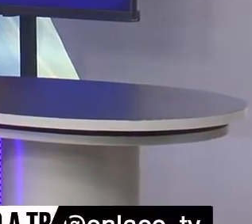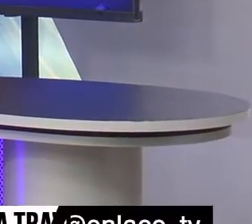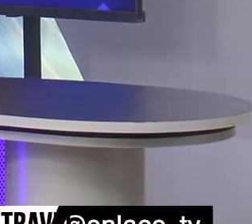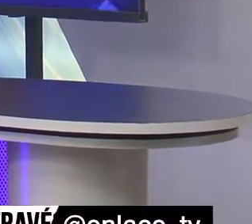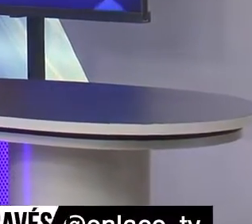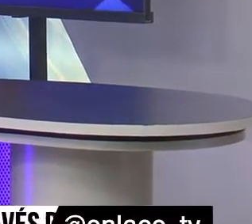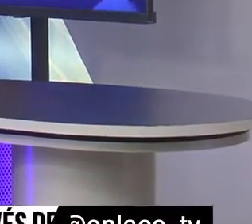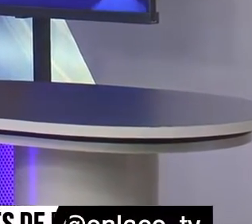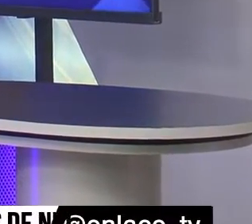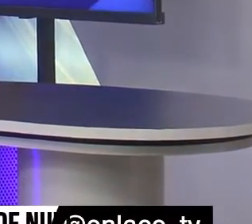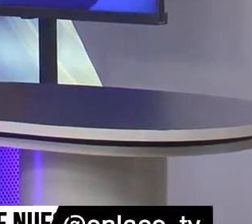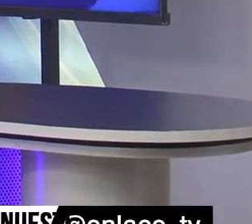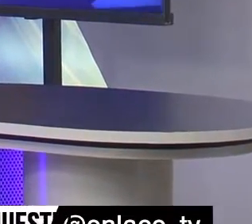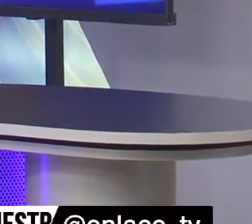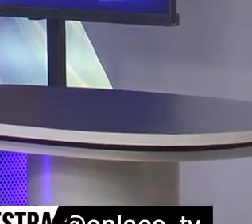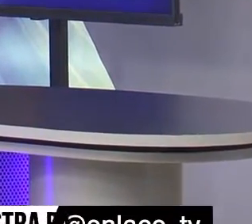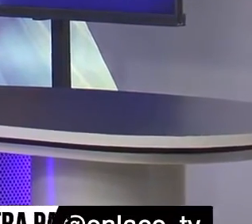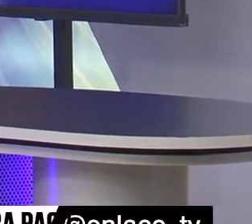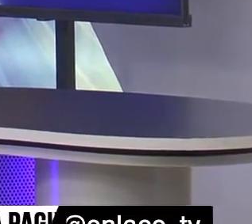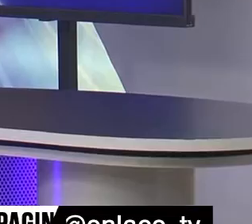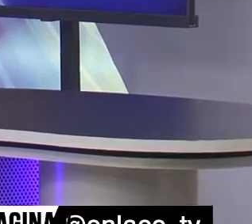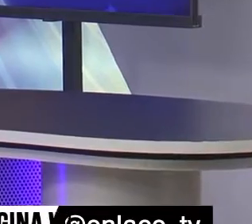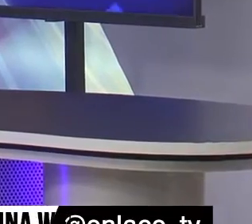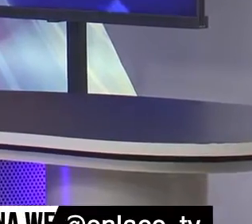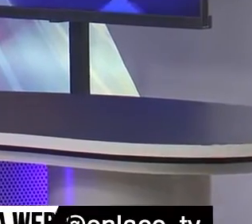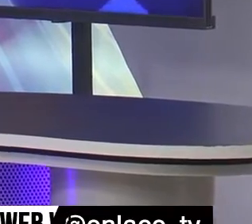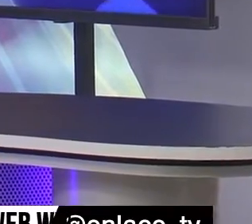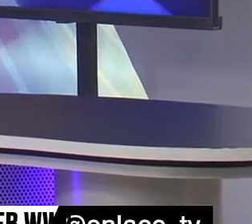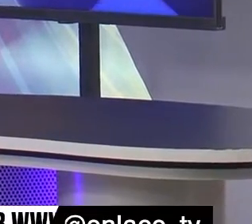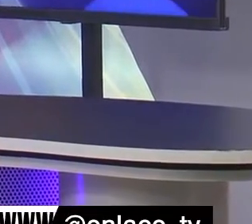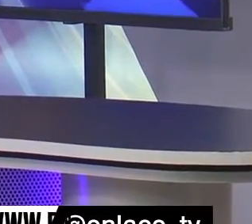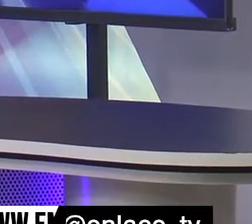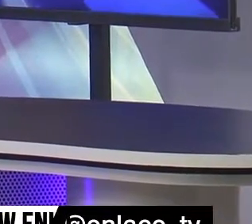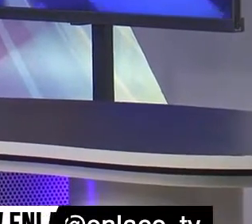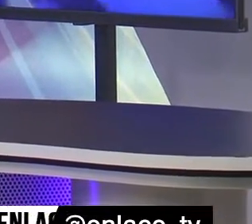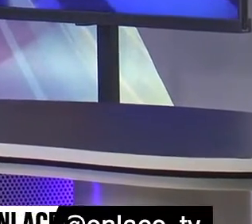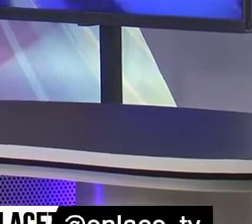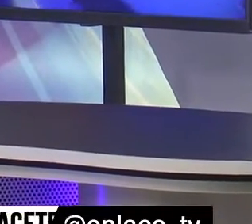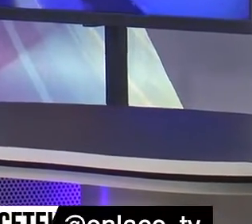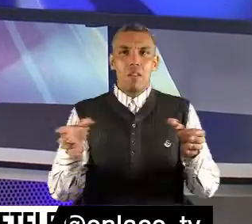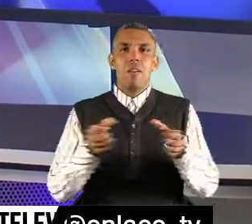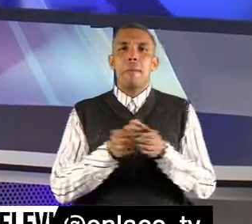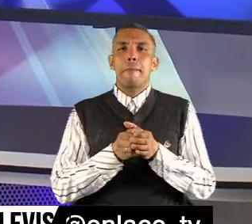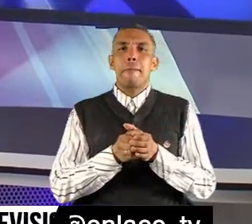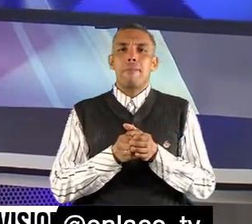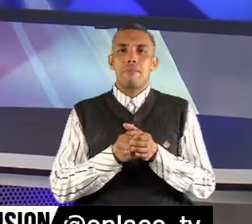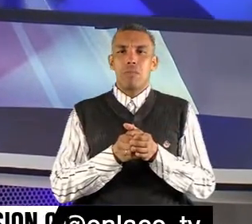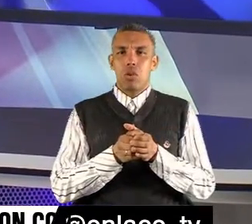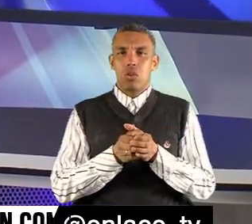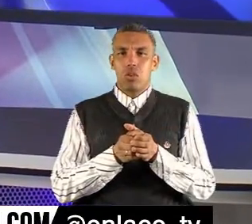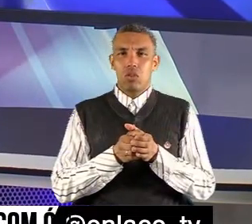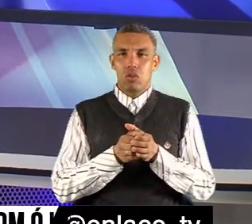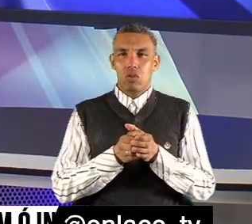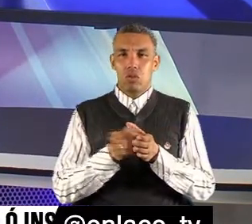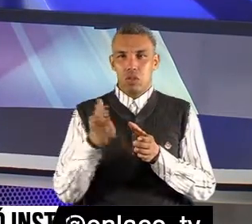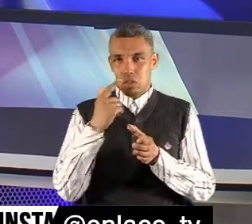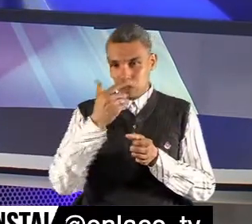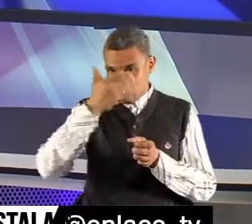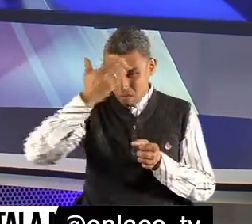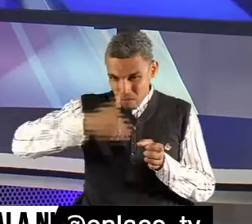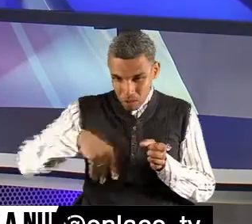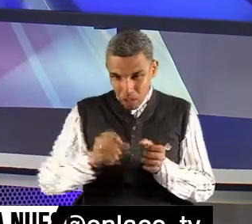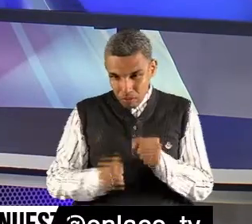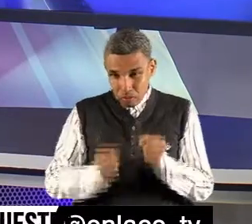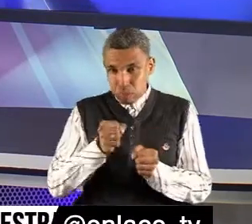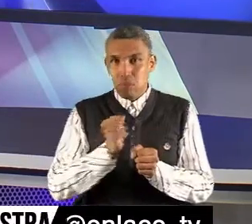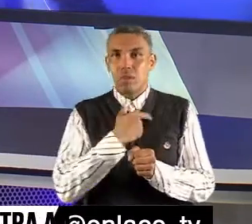Iniciamos con nuestra información. Empresas de transporte de la ciudad denuncian manipulación en el proceso de licitación que adelanta Ecopetrol, en el que se